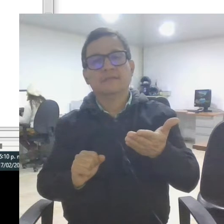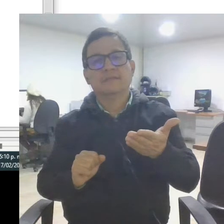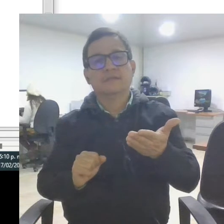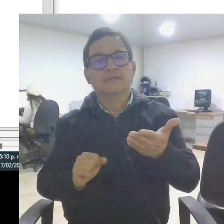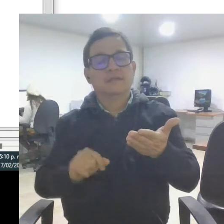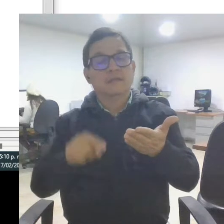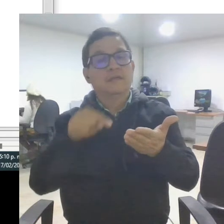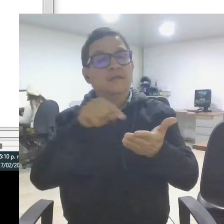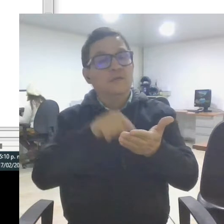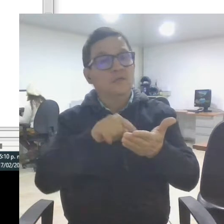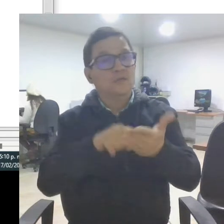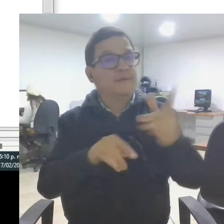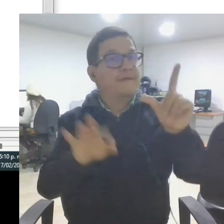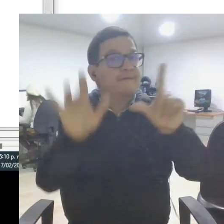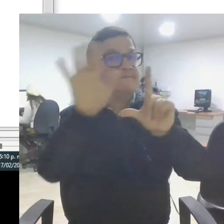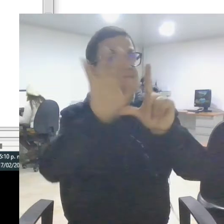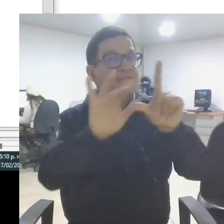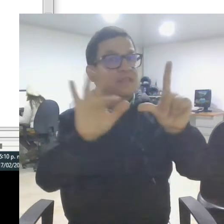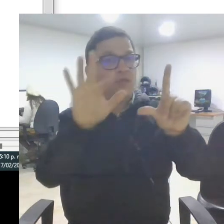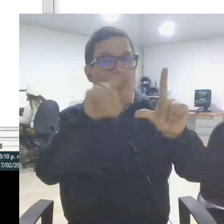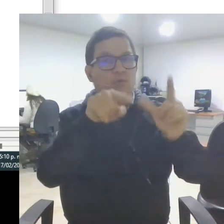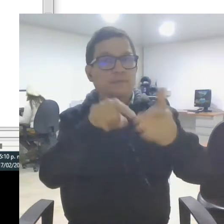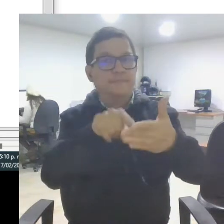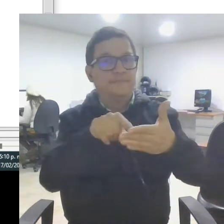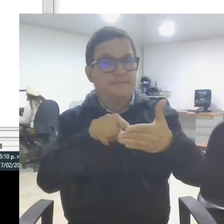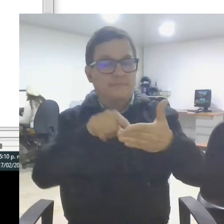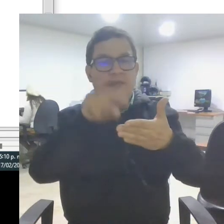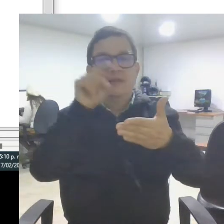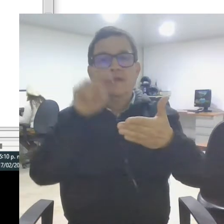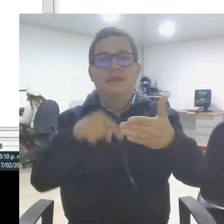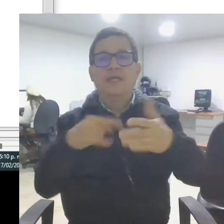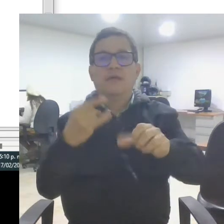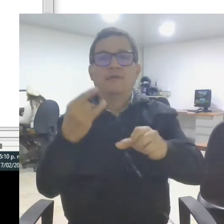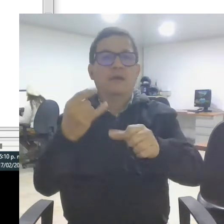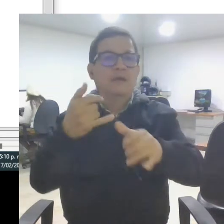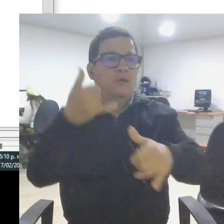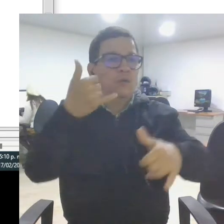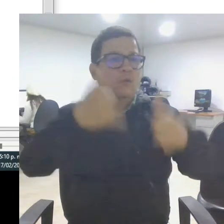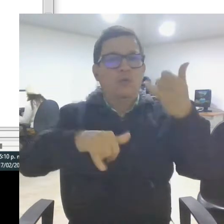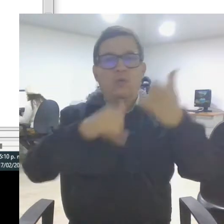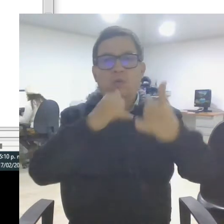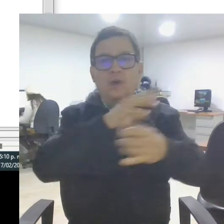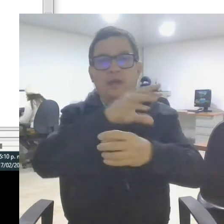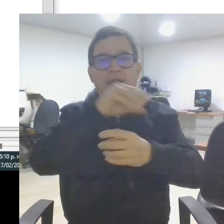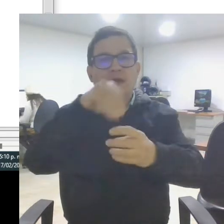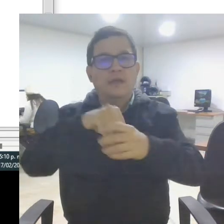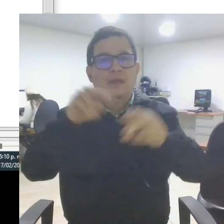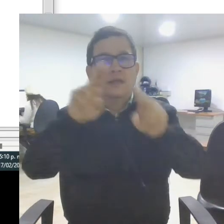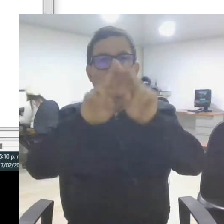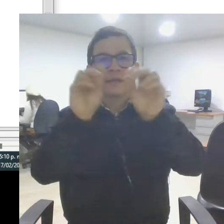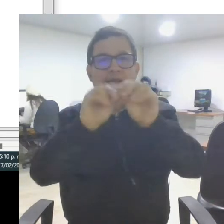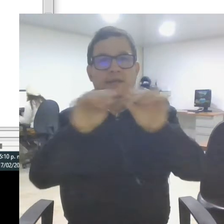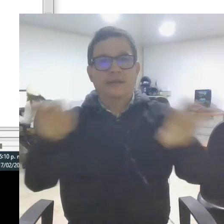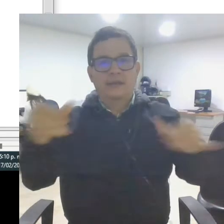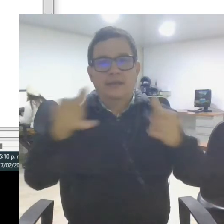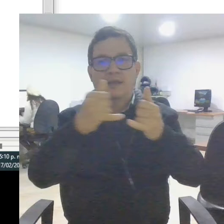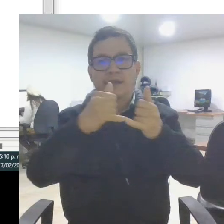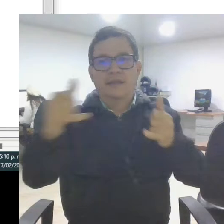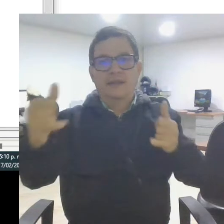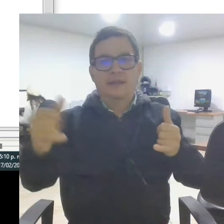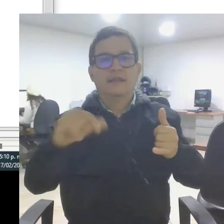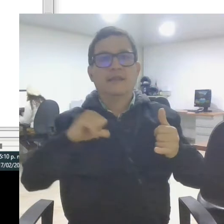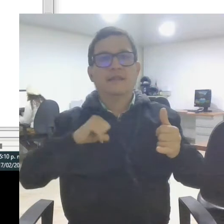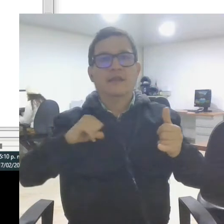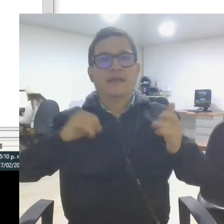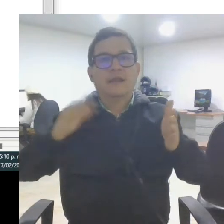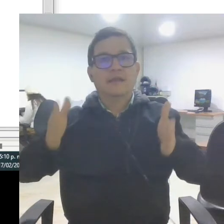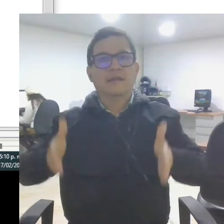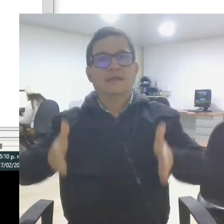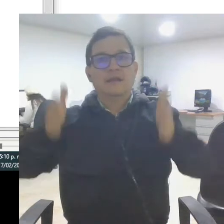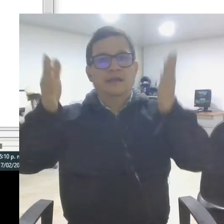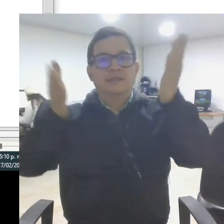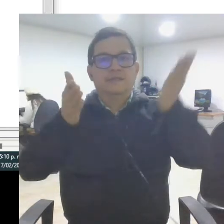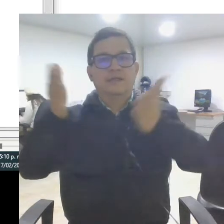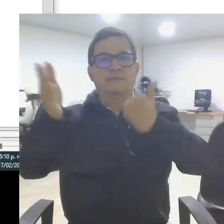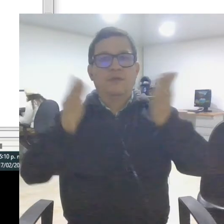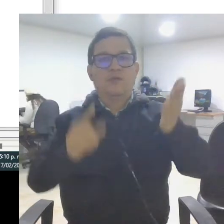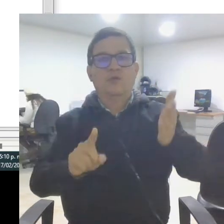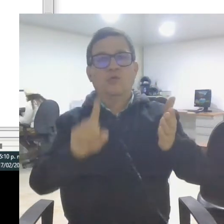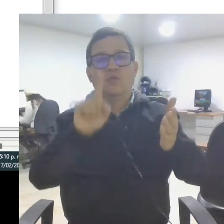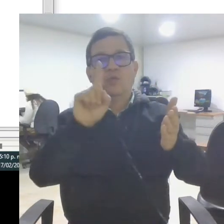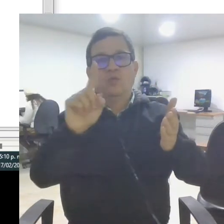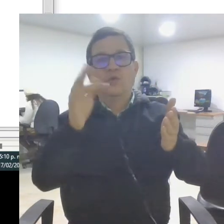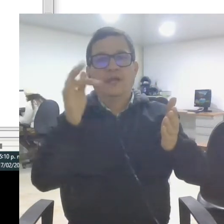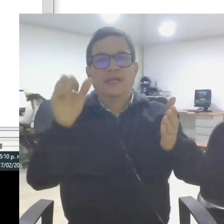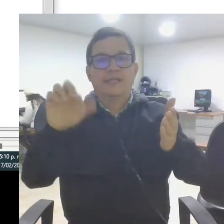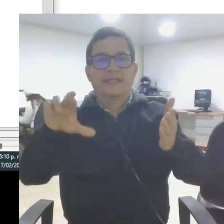Los videojuegos se deben jugar en línea. Para ello la empresa dispone de un servidor con una tera de 125.000.